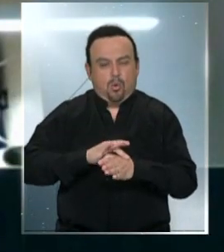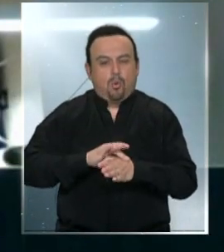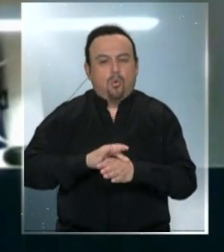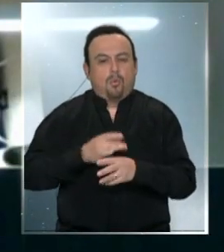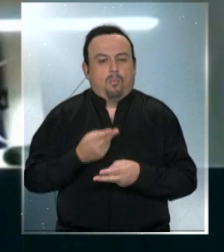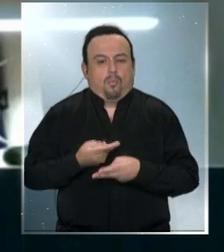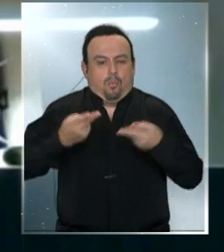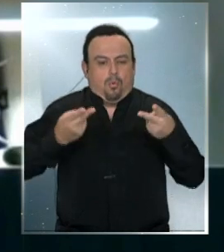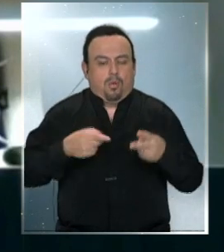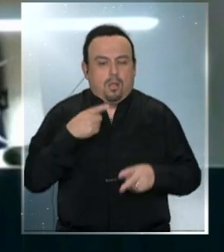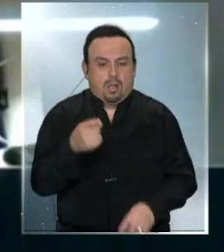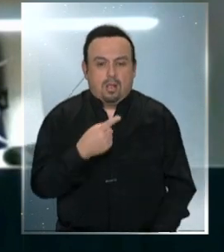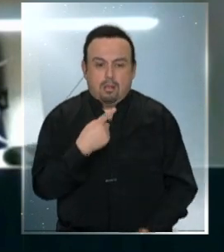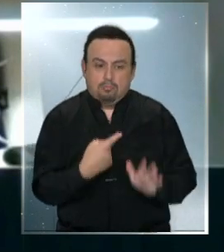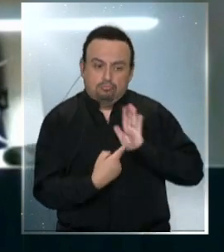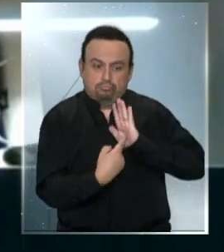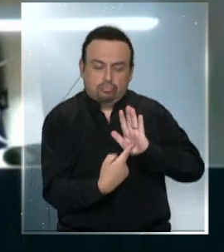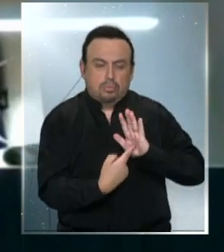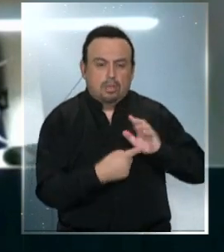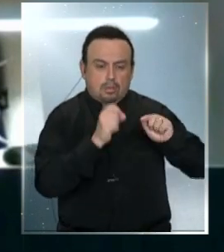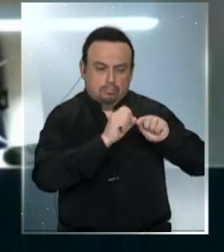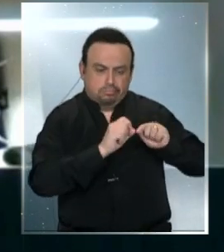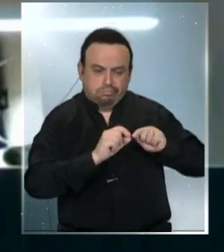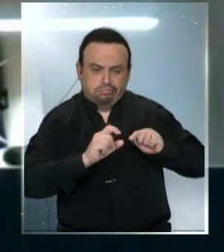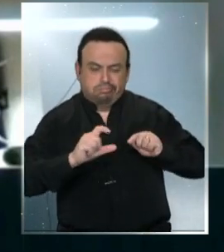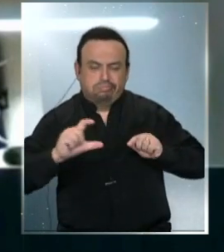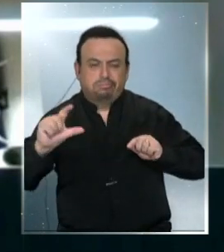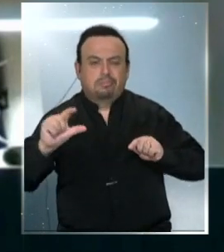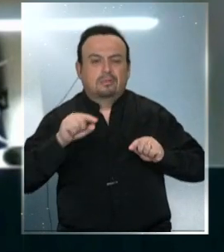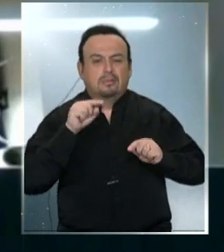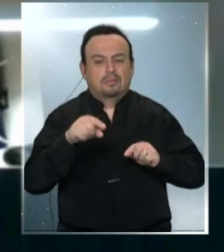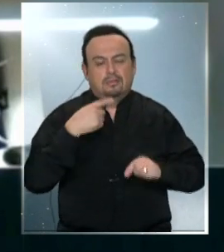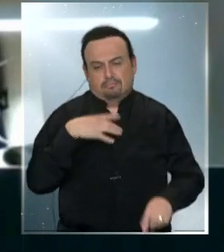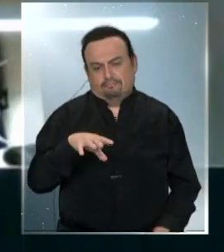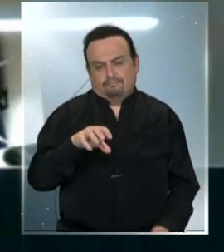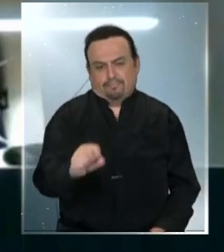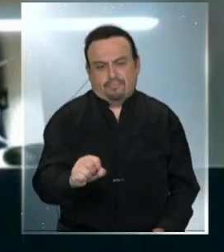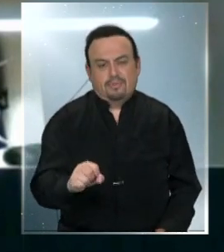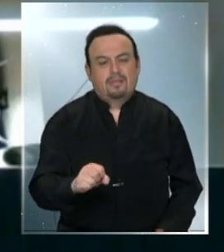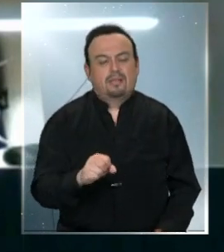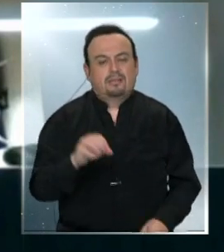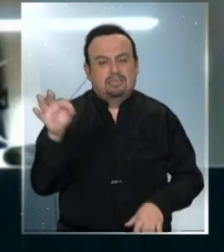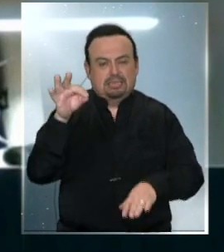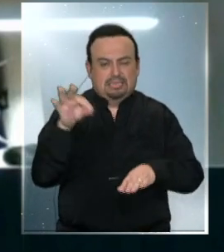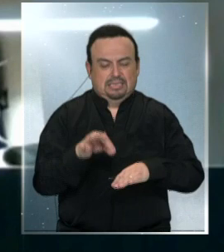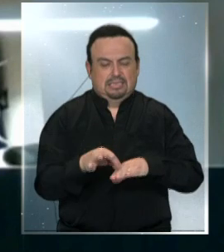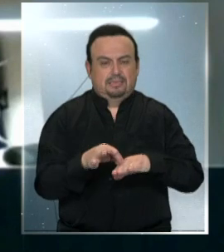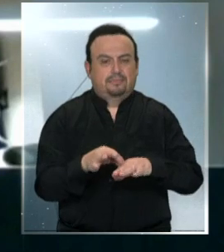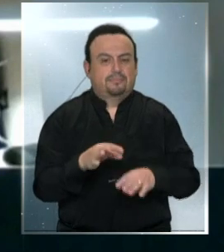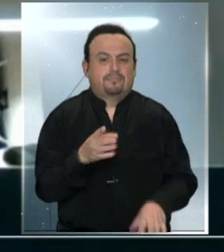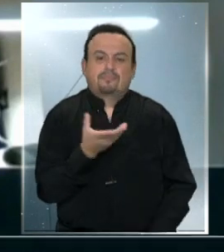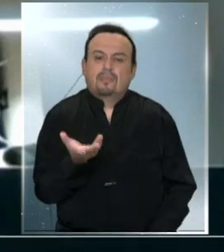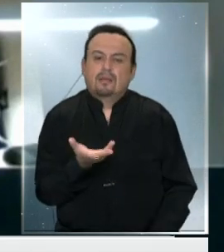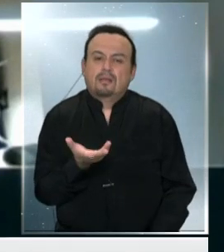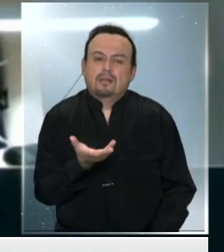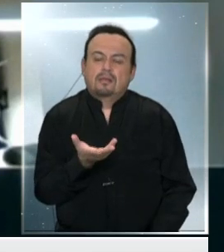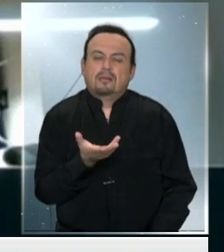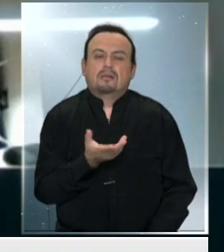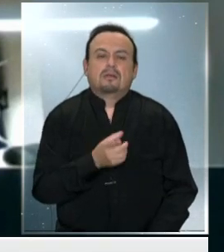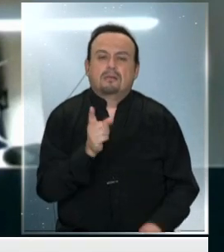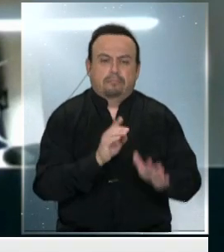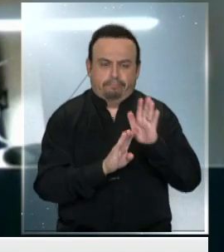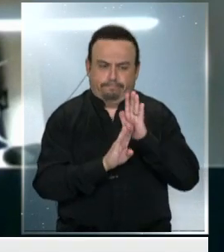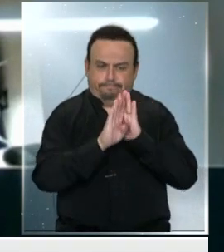hay un aumento gradual de los casos identificados de virus respiratorio, pero que en realidad no ha sido un